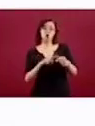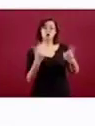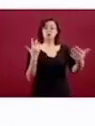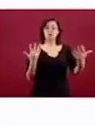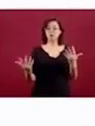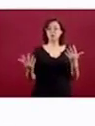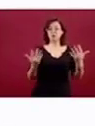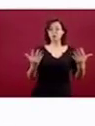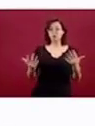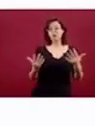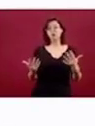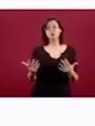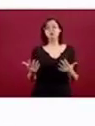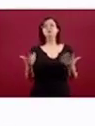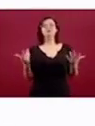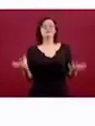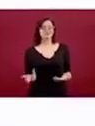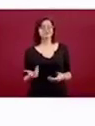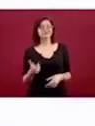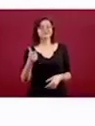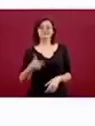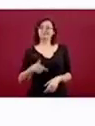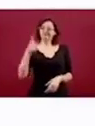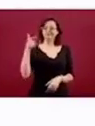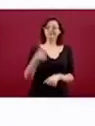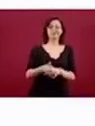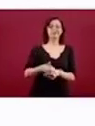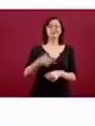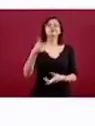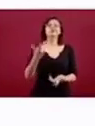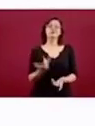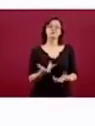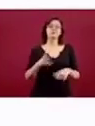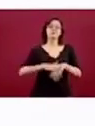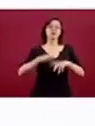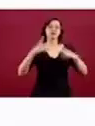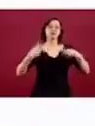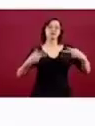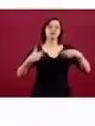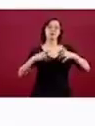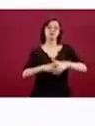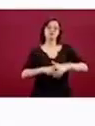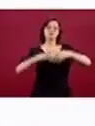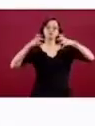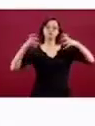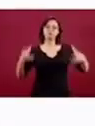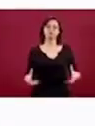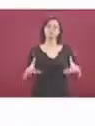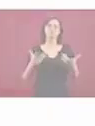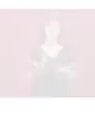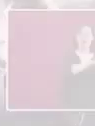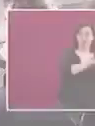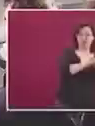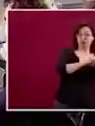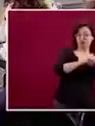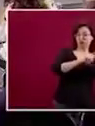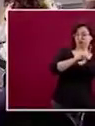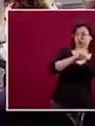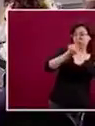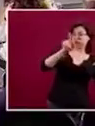donde lógicamente hay mayor concentración de casos confirmados para cada uno de los estados. A medida en que